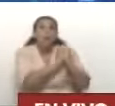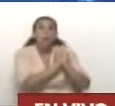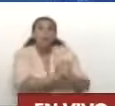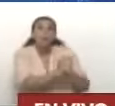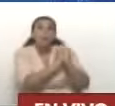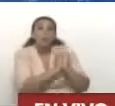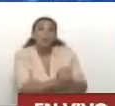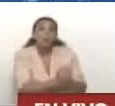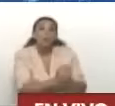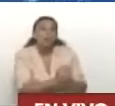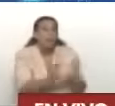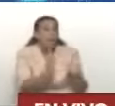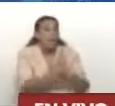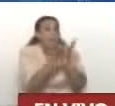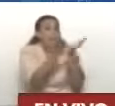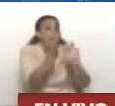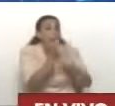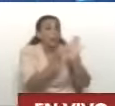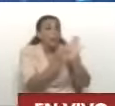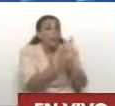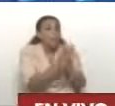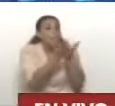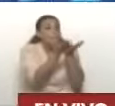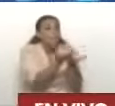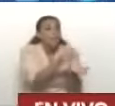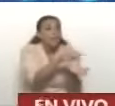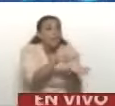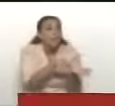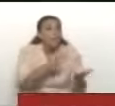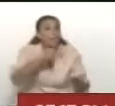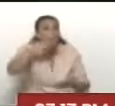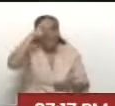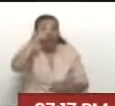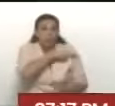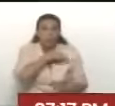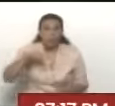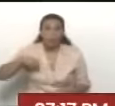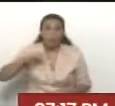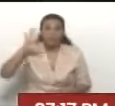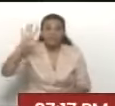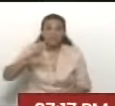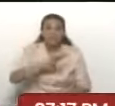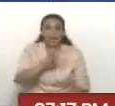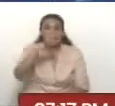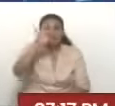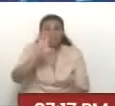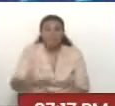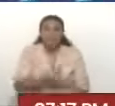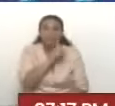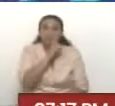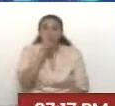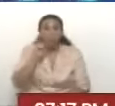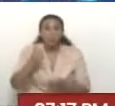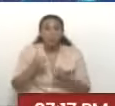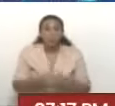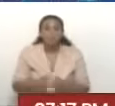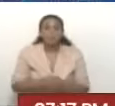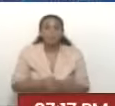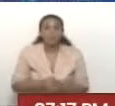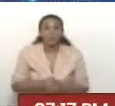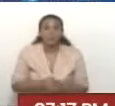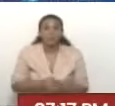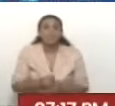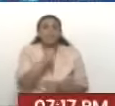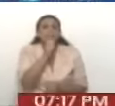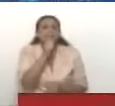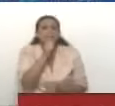recitada por Él en la Biblia. Ah, Padre, Padre nuestro que estás en los cielos, santificado sea tu nombre.